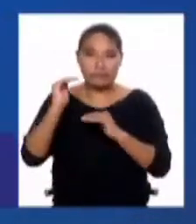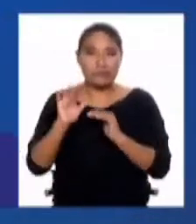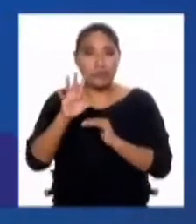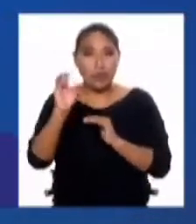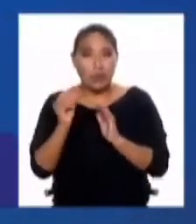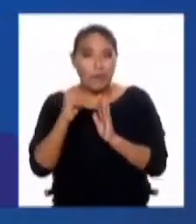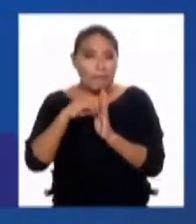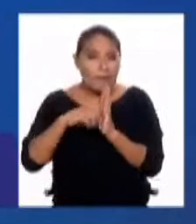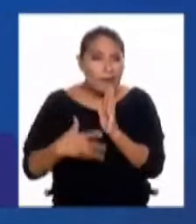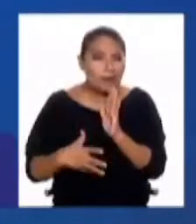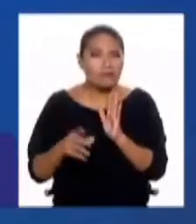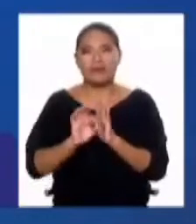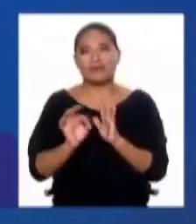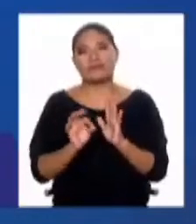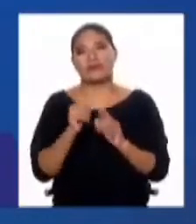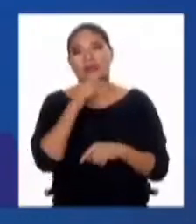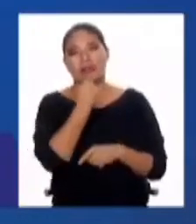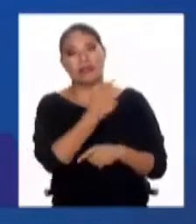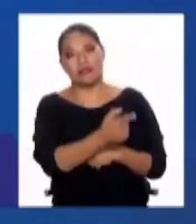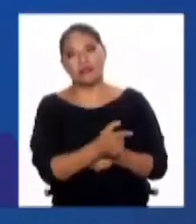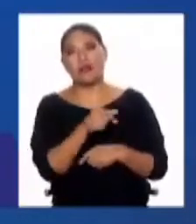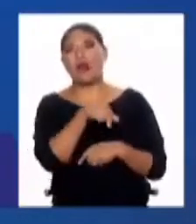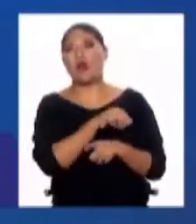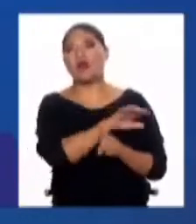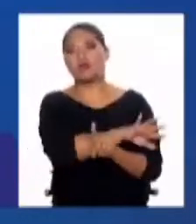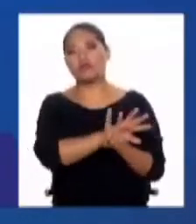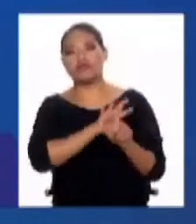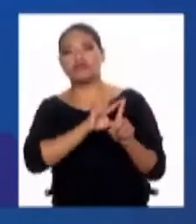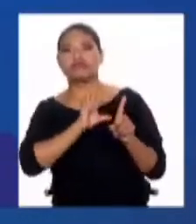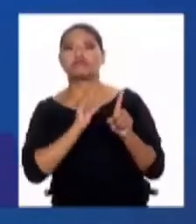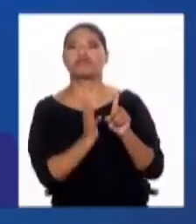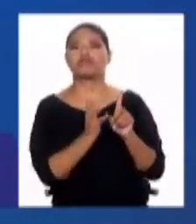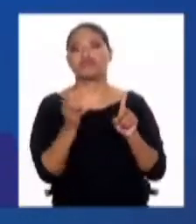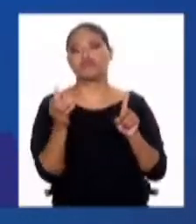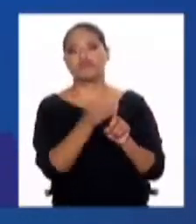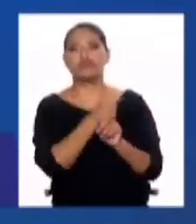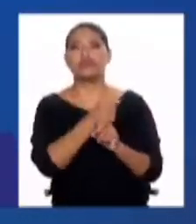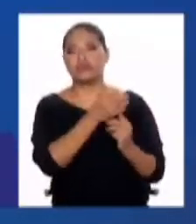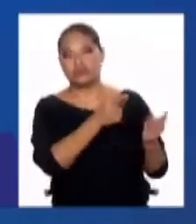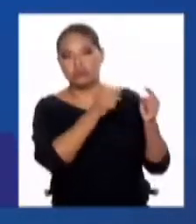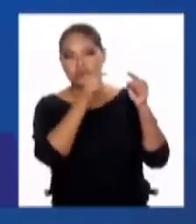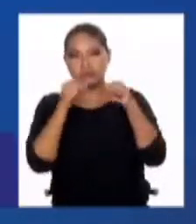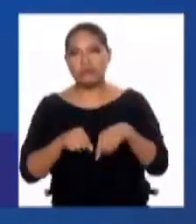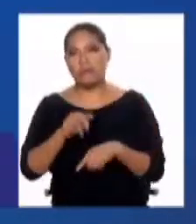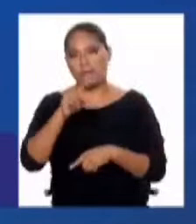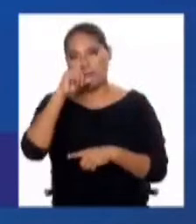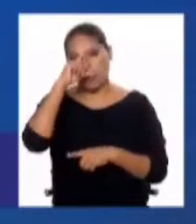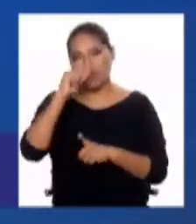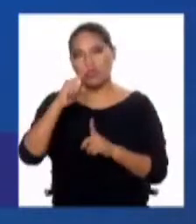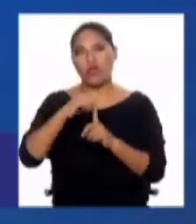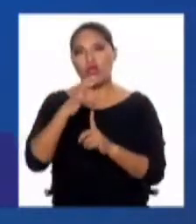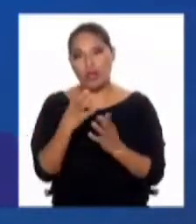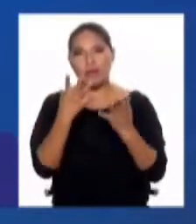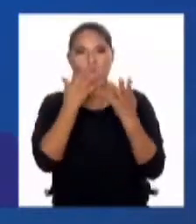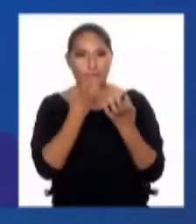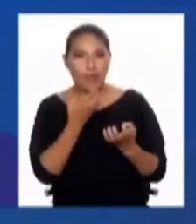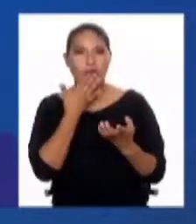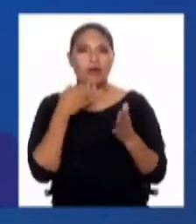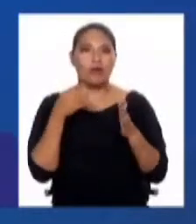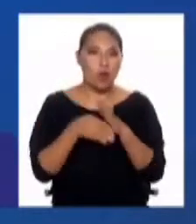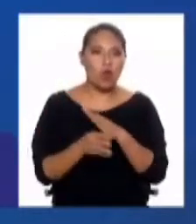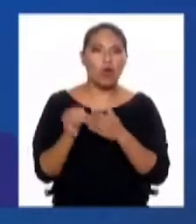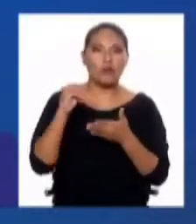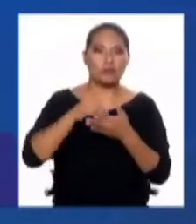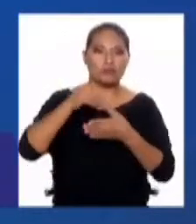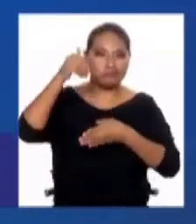Bueno, pero había otro grupo de gente que estaba en la parada y que estaba buscando. Y sí, claro. Entonces,